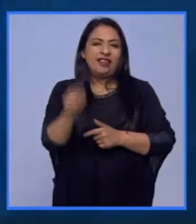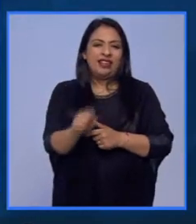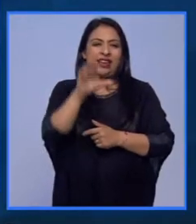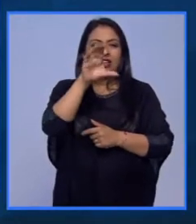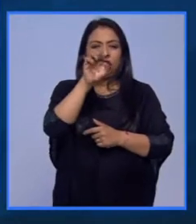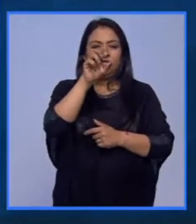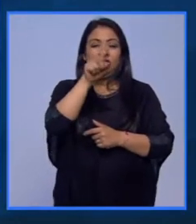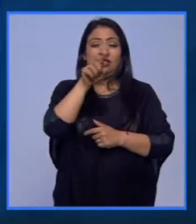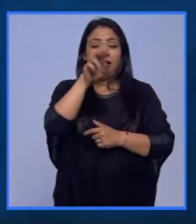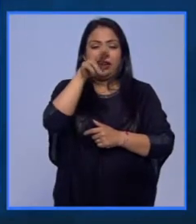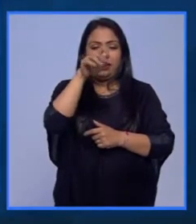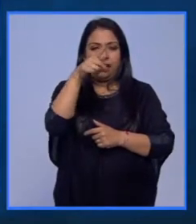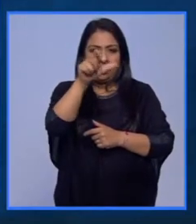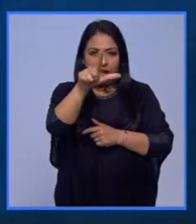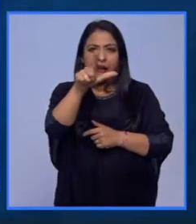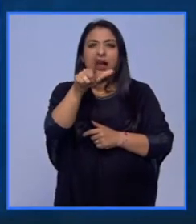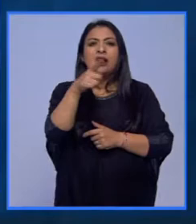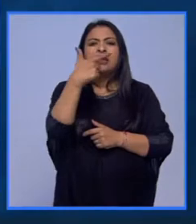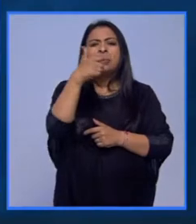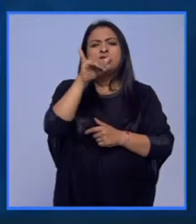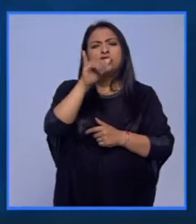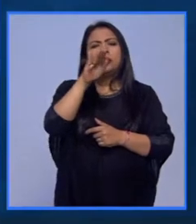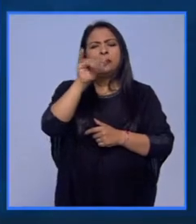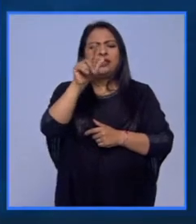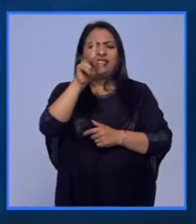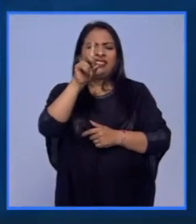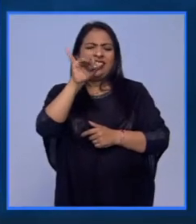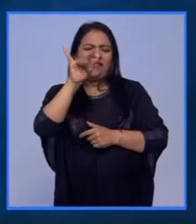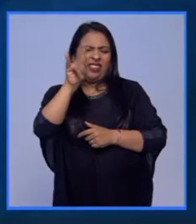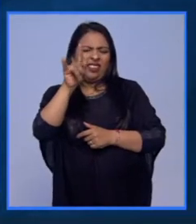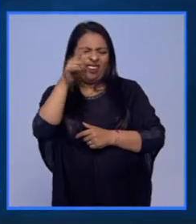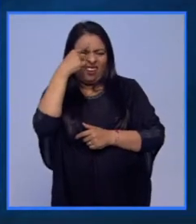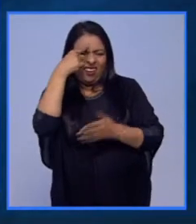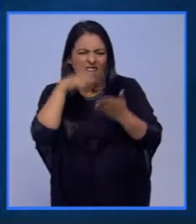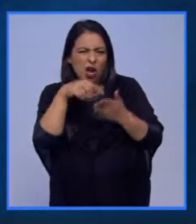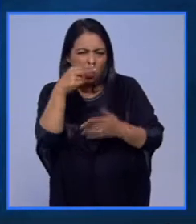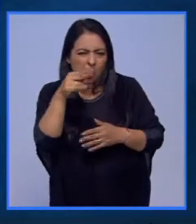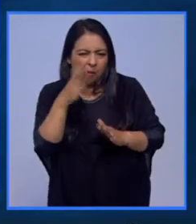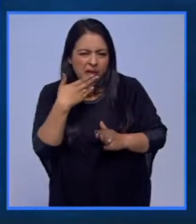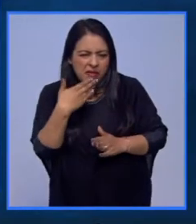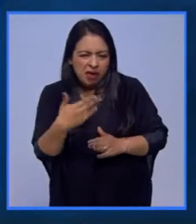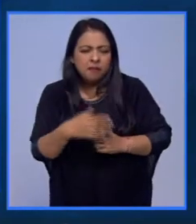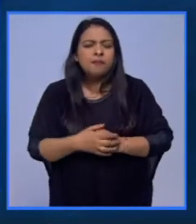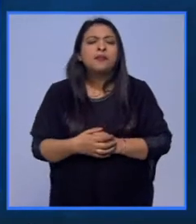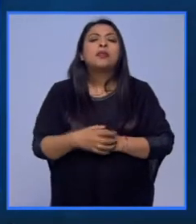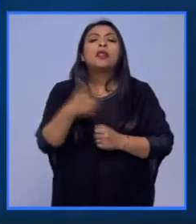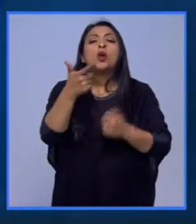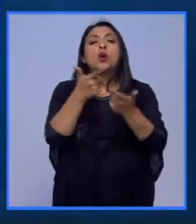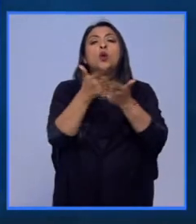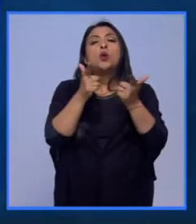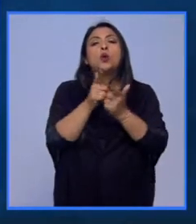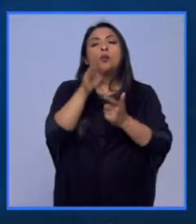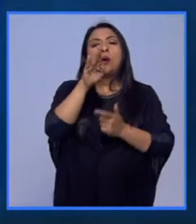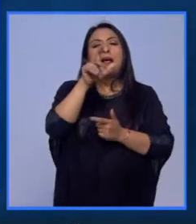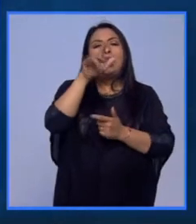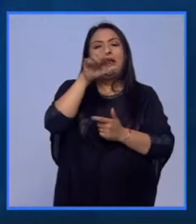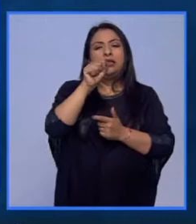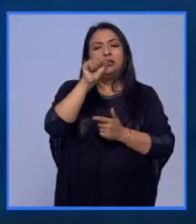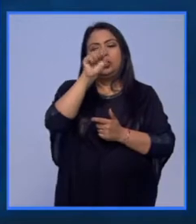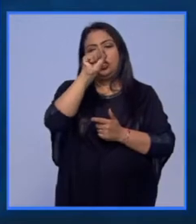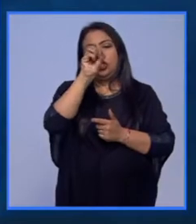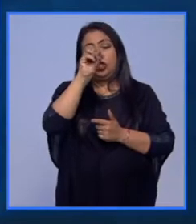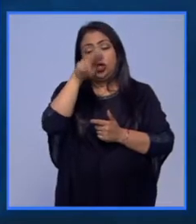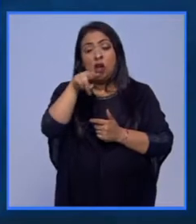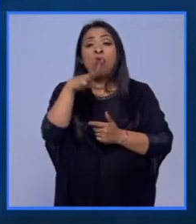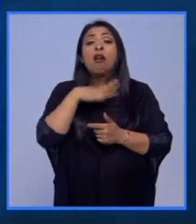Senegal, se llama GB Diabete, si no equivoco la pronunciación, y su grupo Balanzons, también